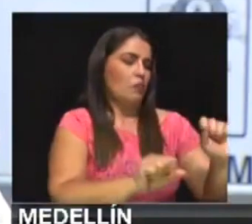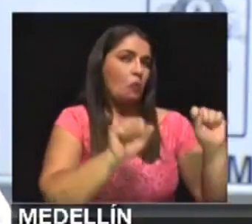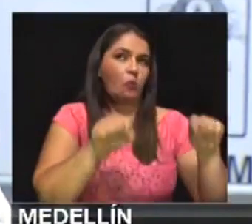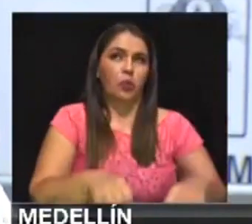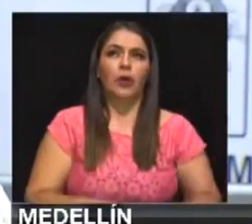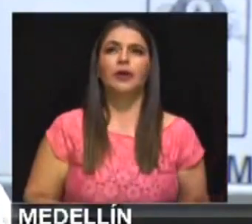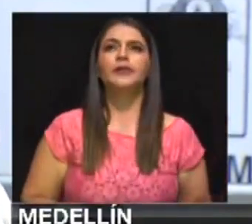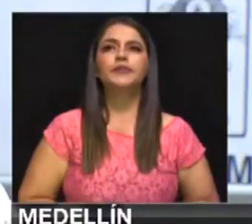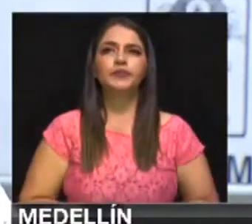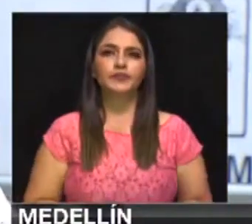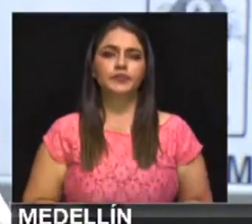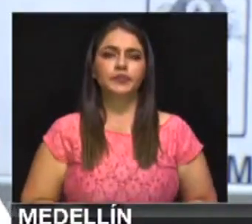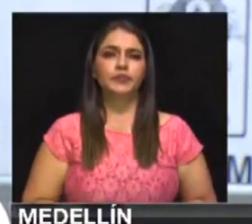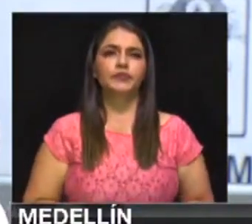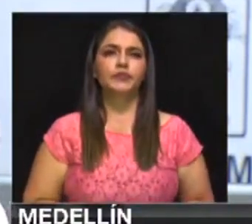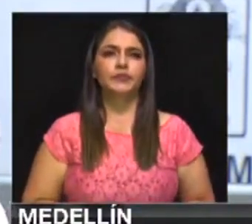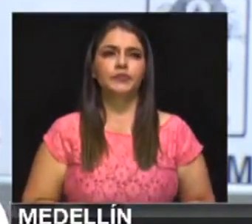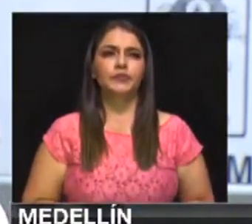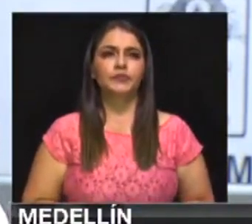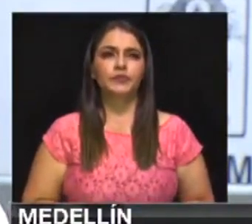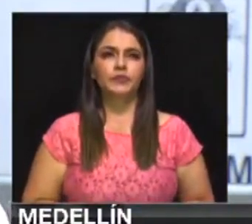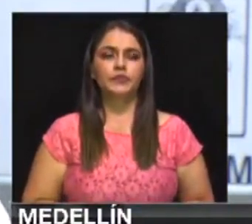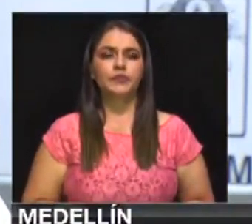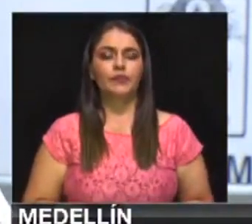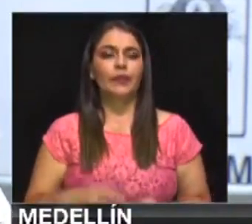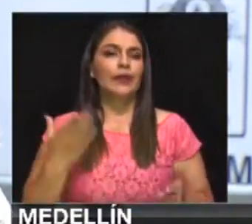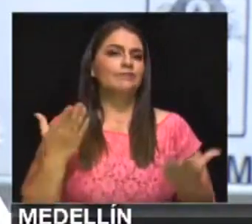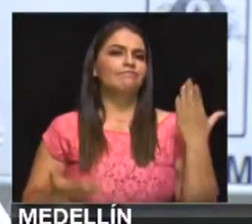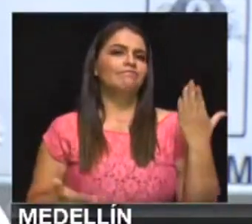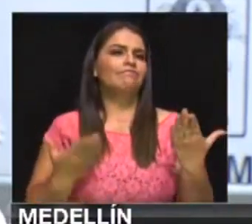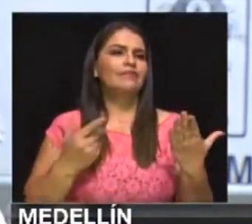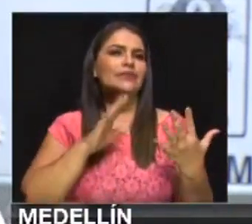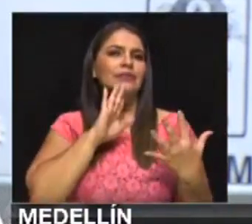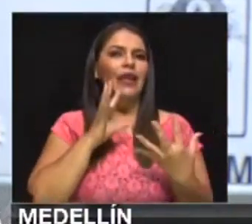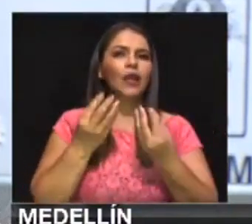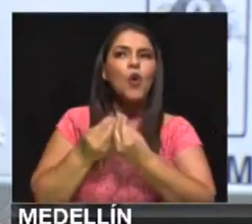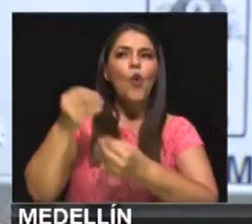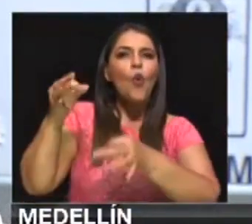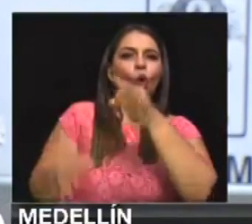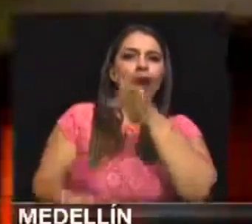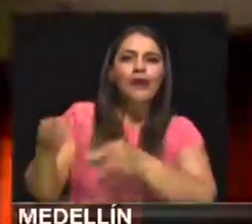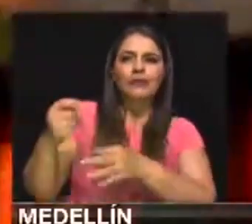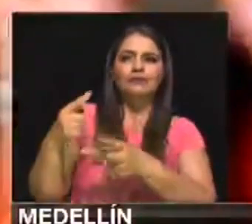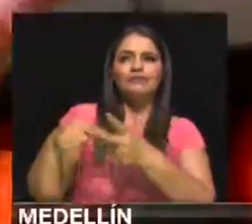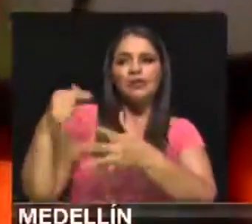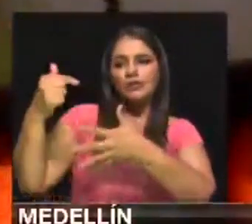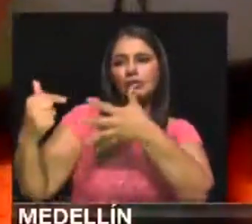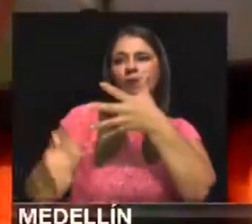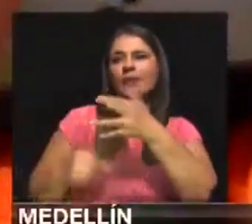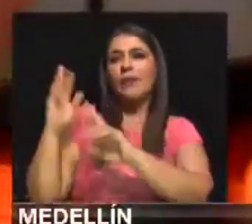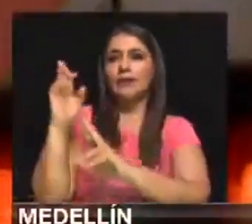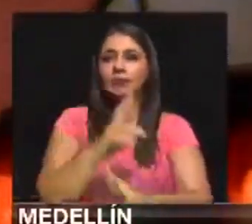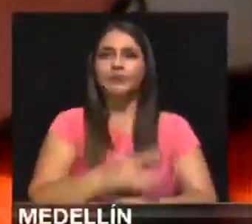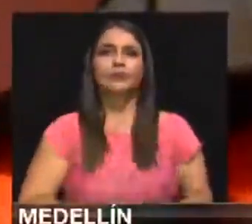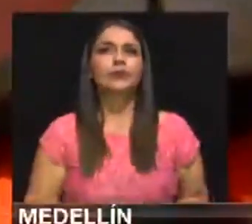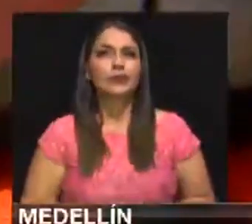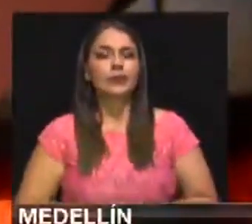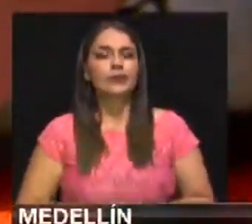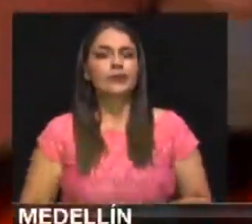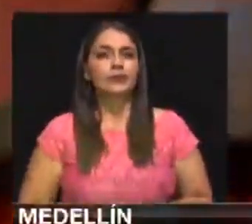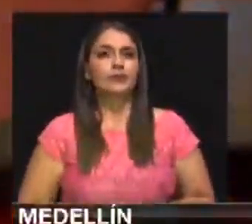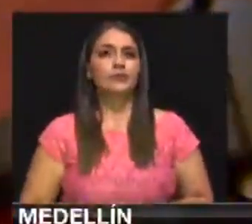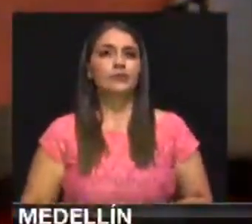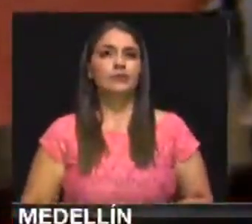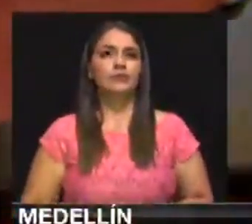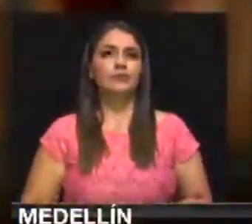condena en su residencia, pero esto ya depende de los juzgados que lleguen cada uno de los casos. Las autoridades esperan que la